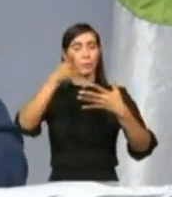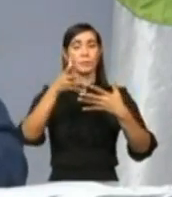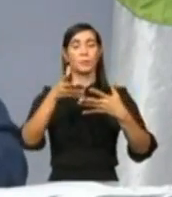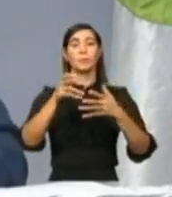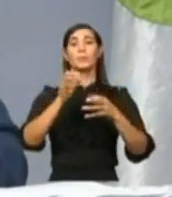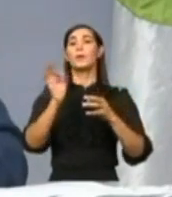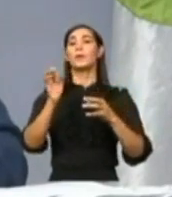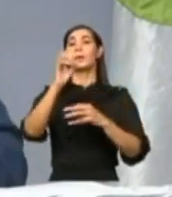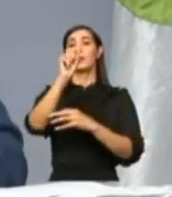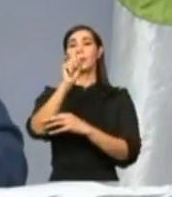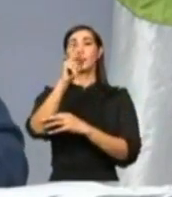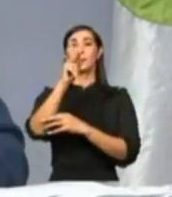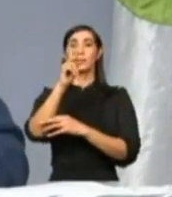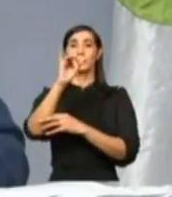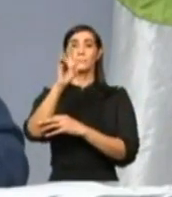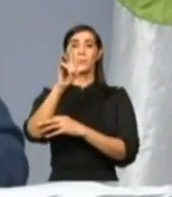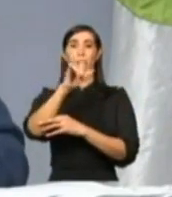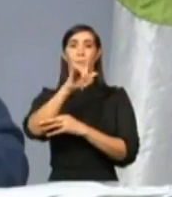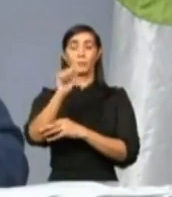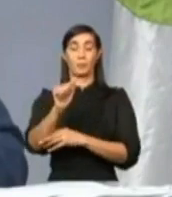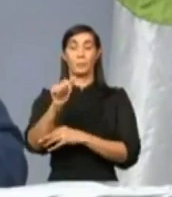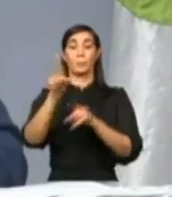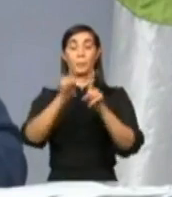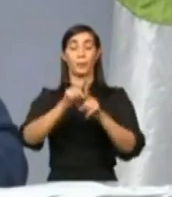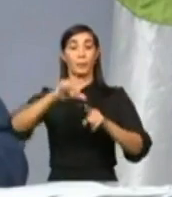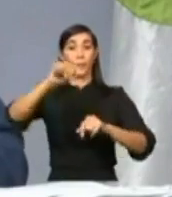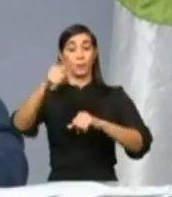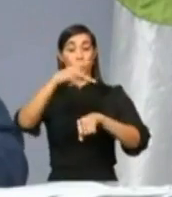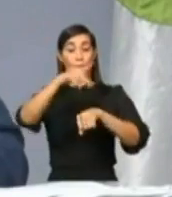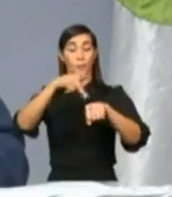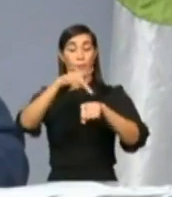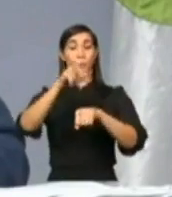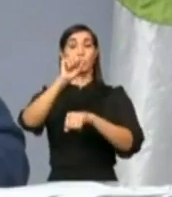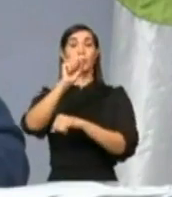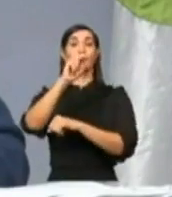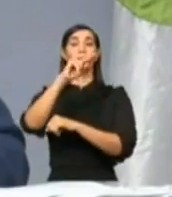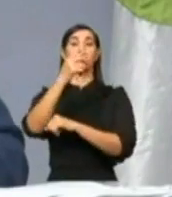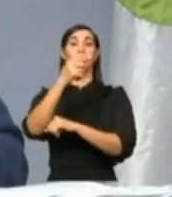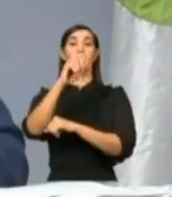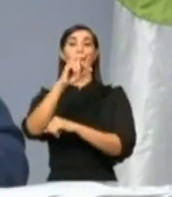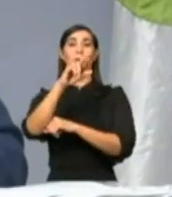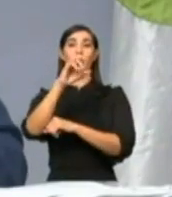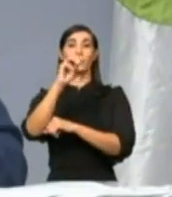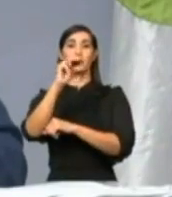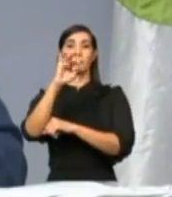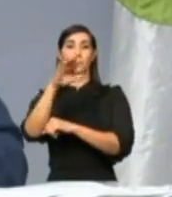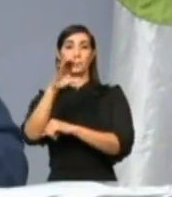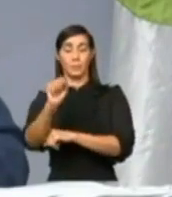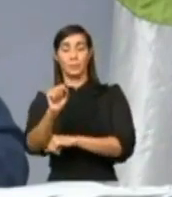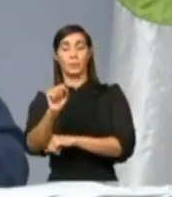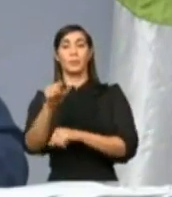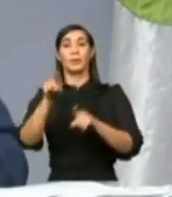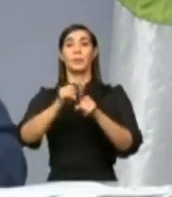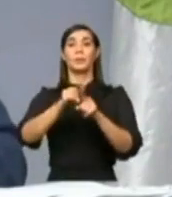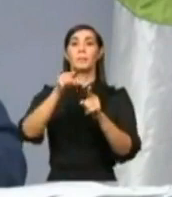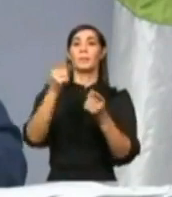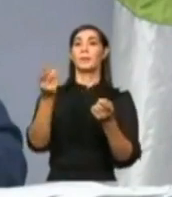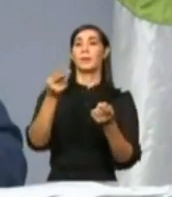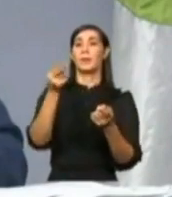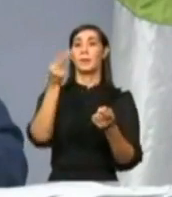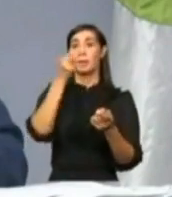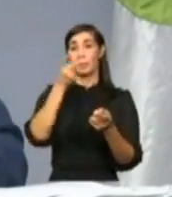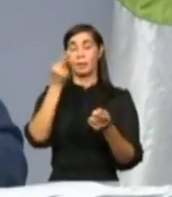Espaillat, la provincia Sánchez Ramírez y la provincia de Nagua en los